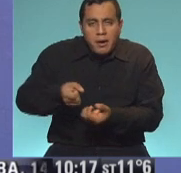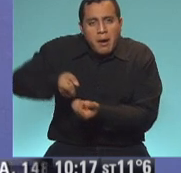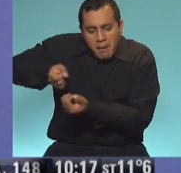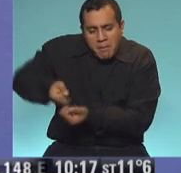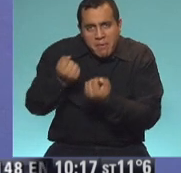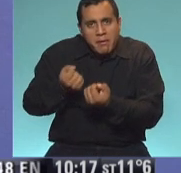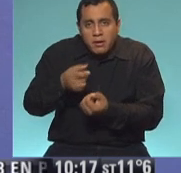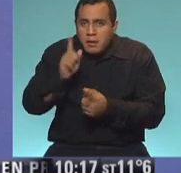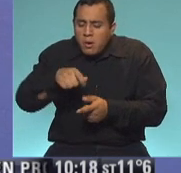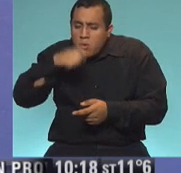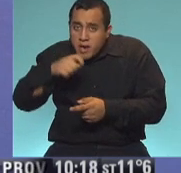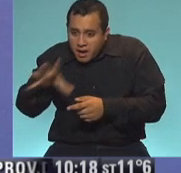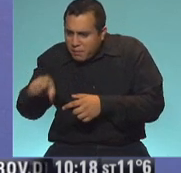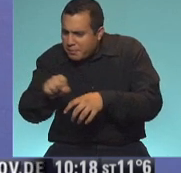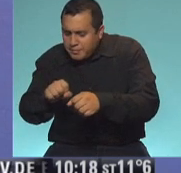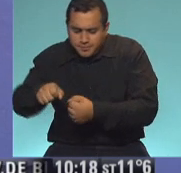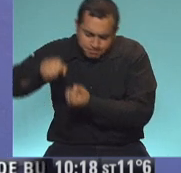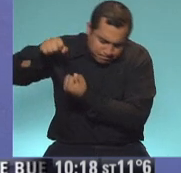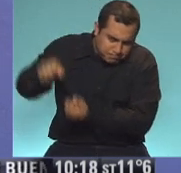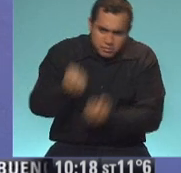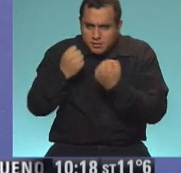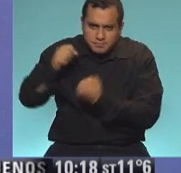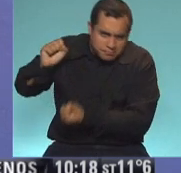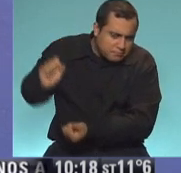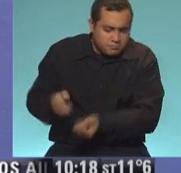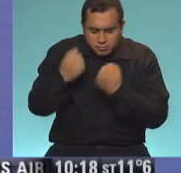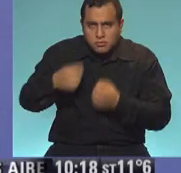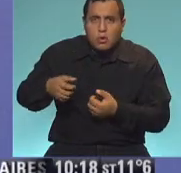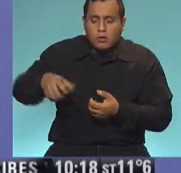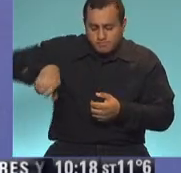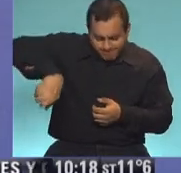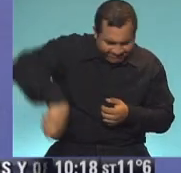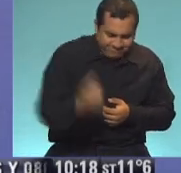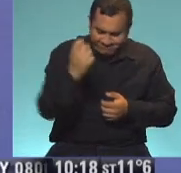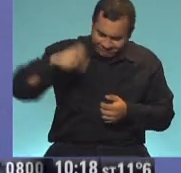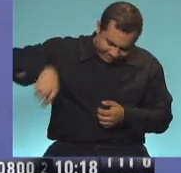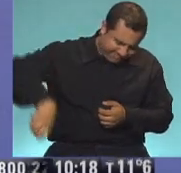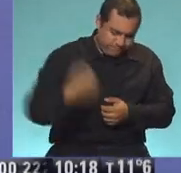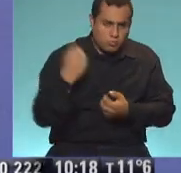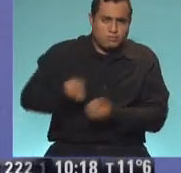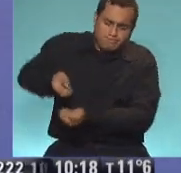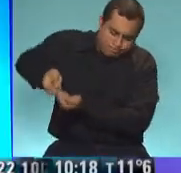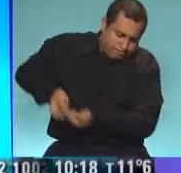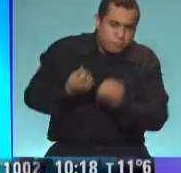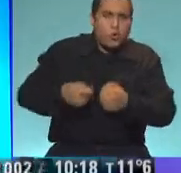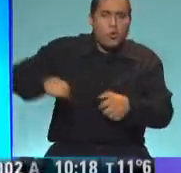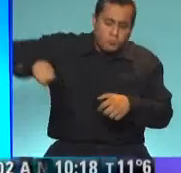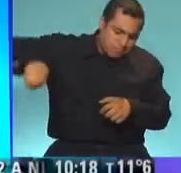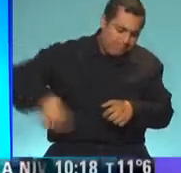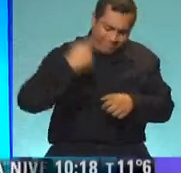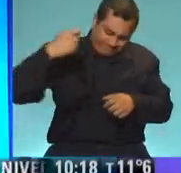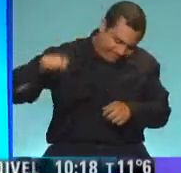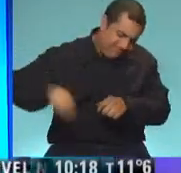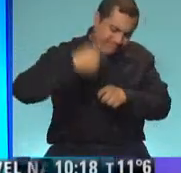una cuchara. Y cava, cava, cava, con el vaso, con la palita, con la cuchara,